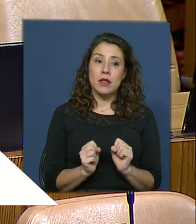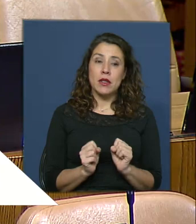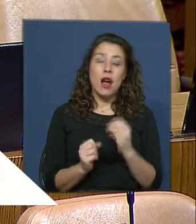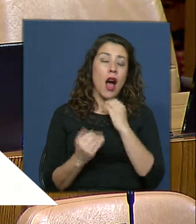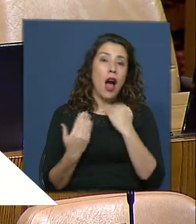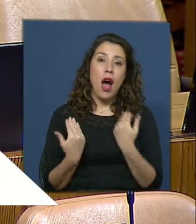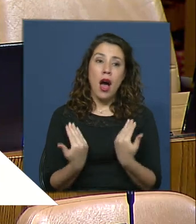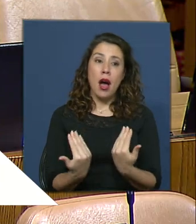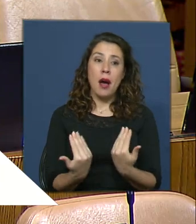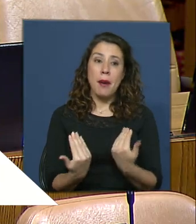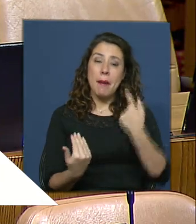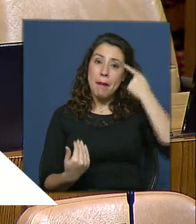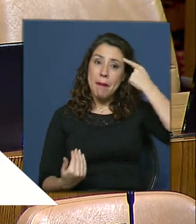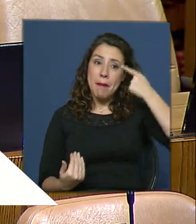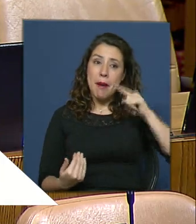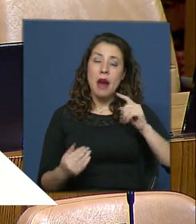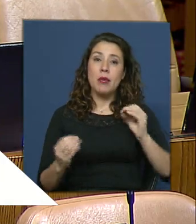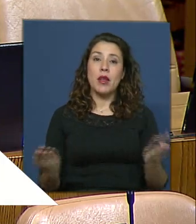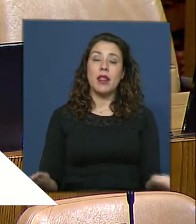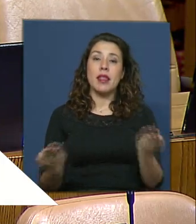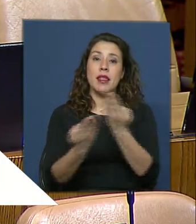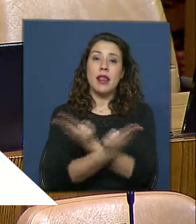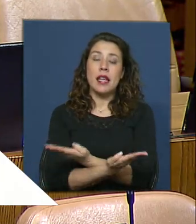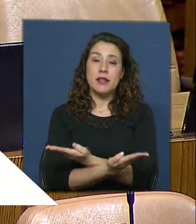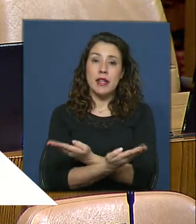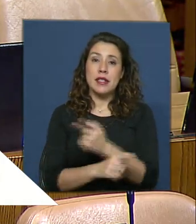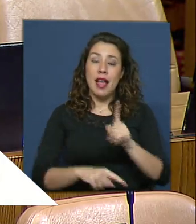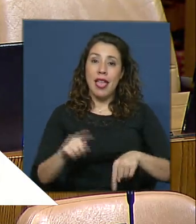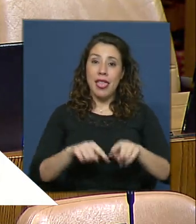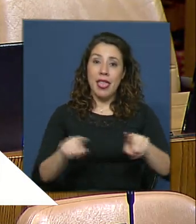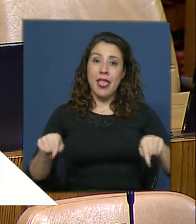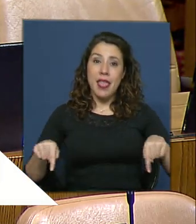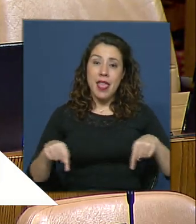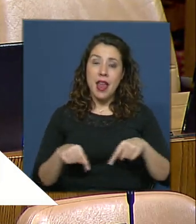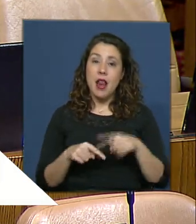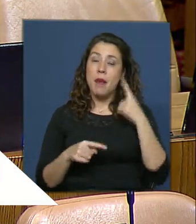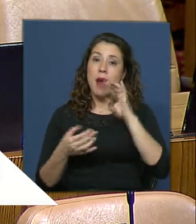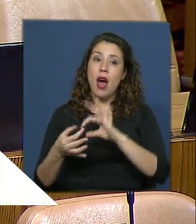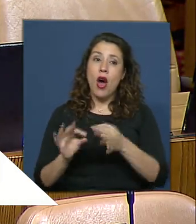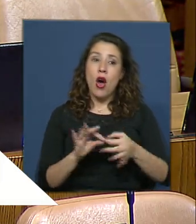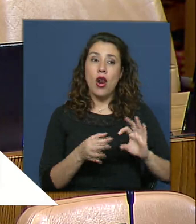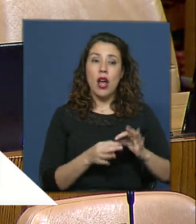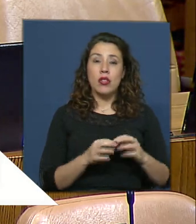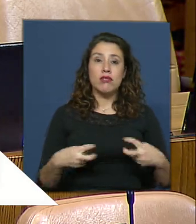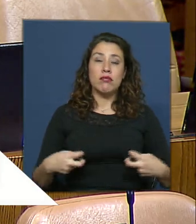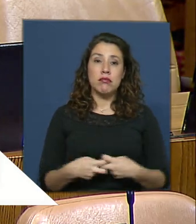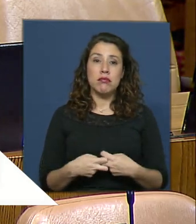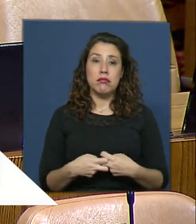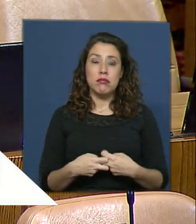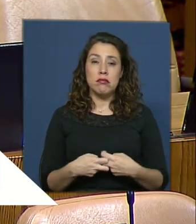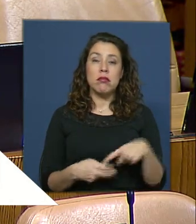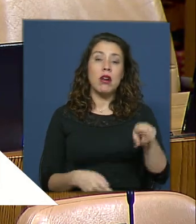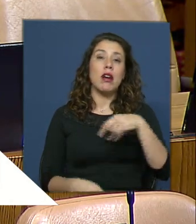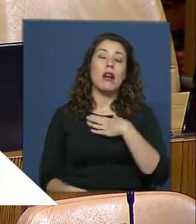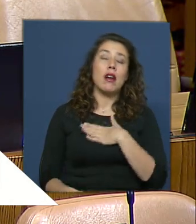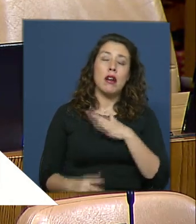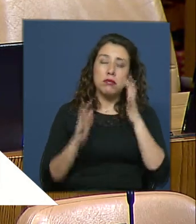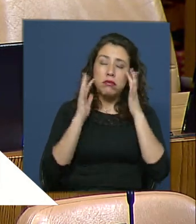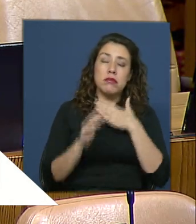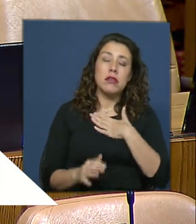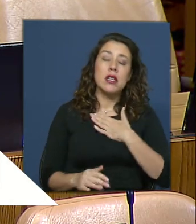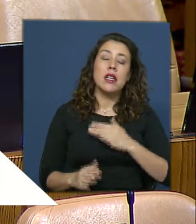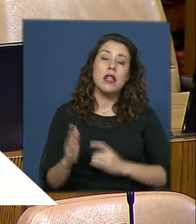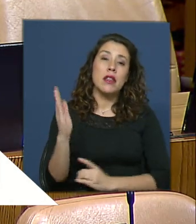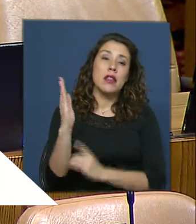la agilidad para hacer la transferencia de estos terrenos hacia las organizaciones y gremios que están interesados en